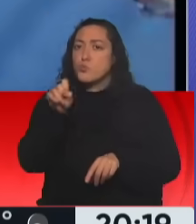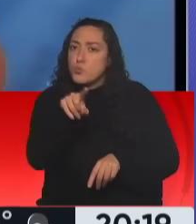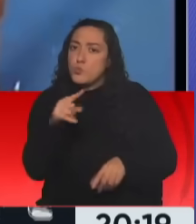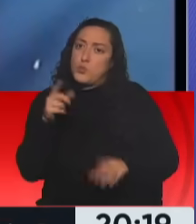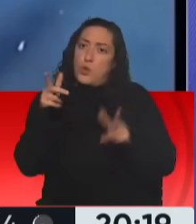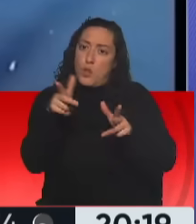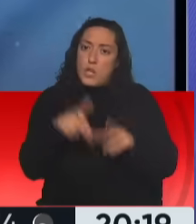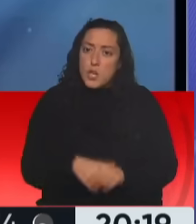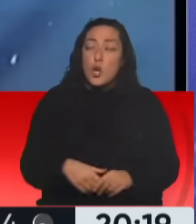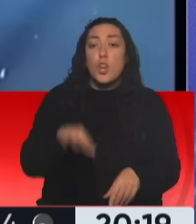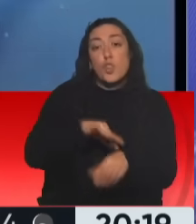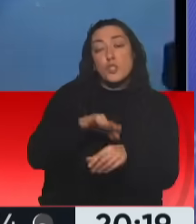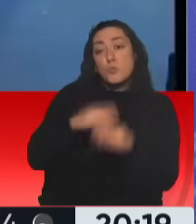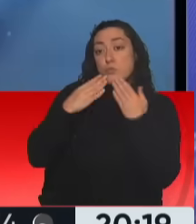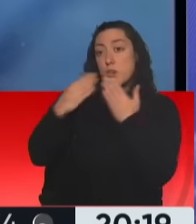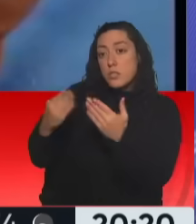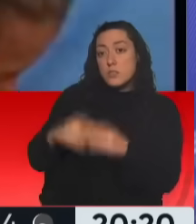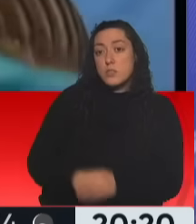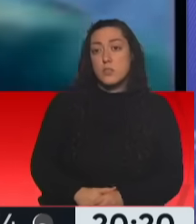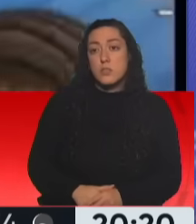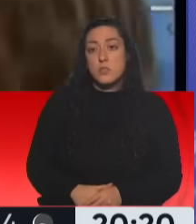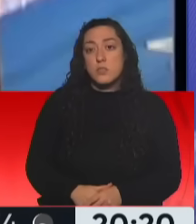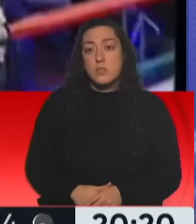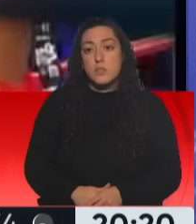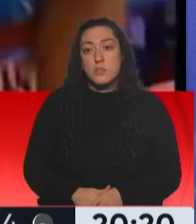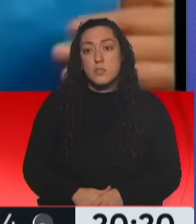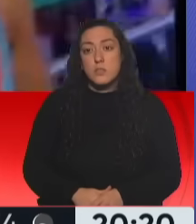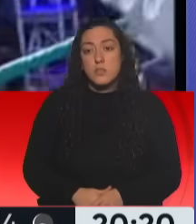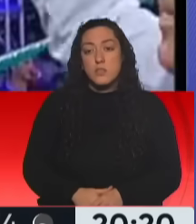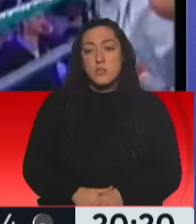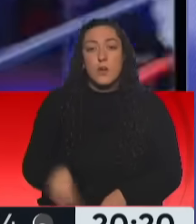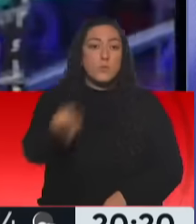Doctor, gracias, ha sido muy amable. Bueno, gracias a ustedes, gracias por el llamado.